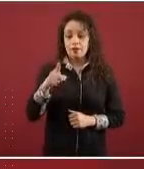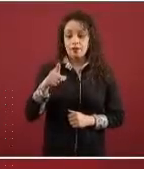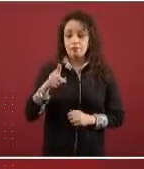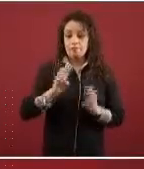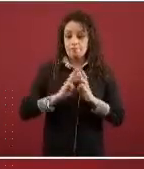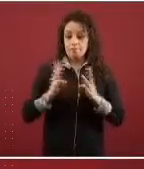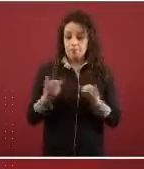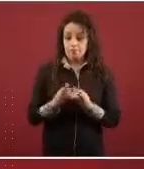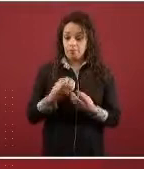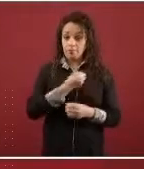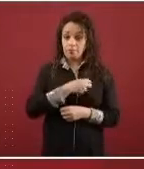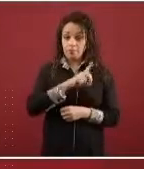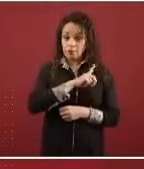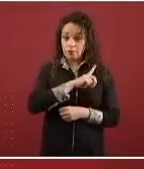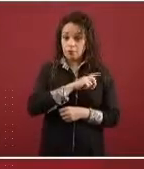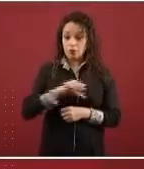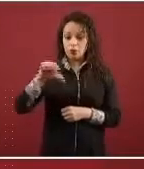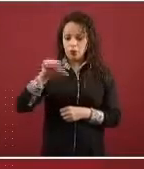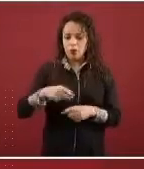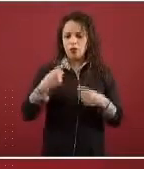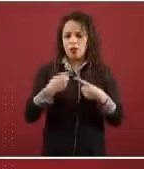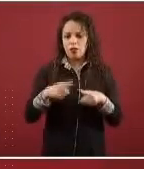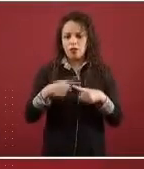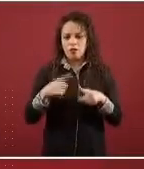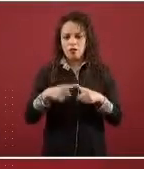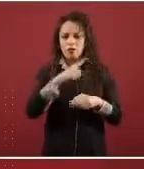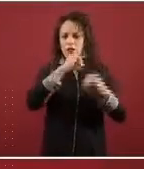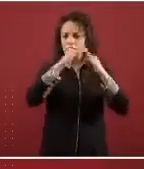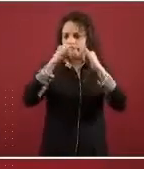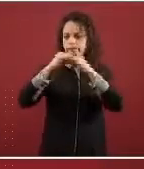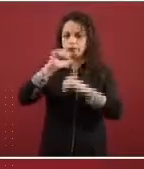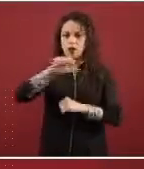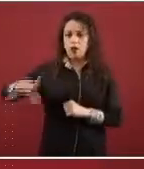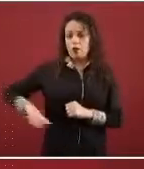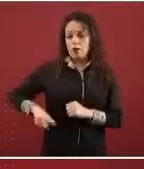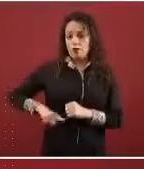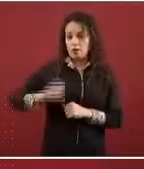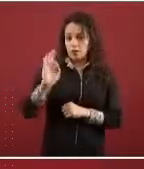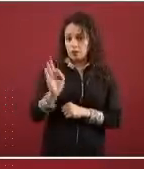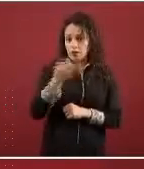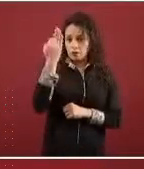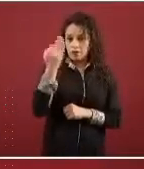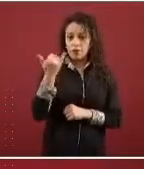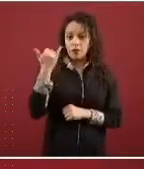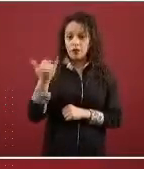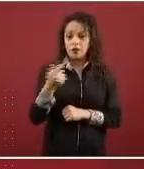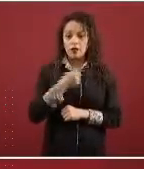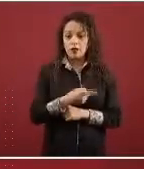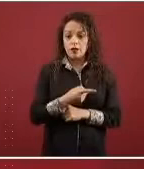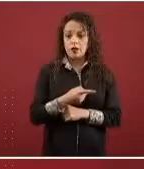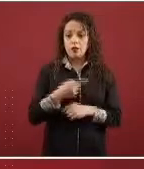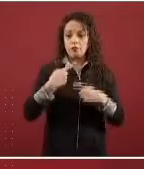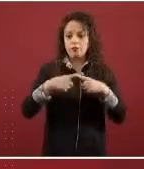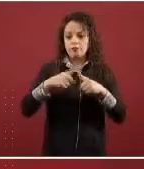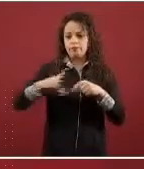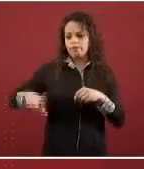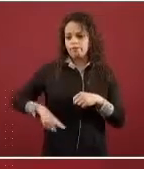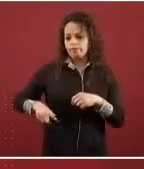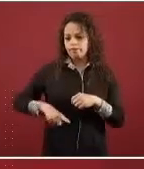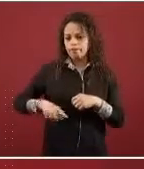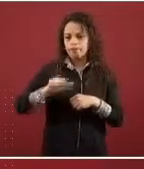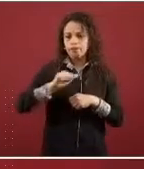solicitó también en la sesión de hoy a las diferentes dependencias del Gobierno federal y a los 3 niveles de gobierno en el ámbito de sus